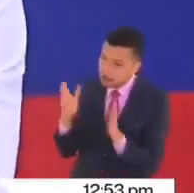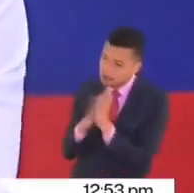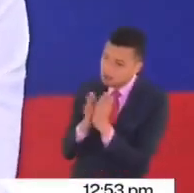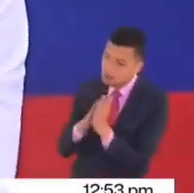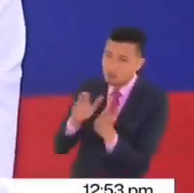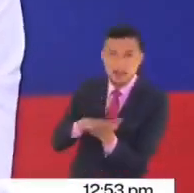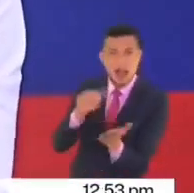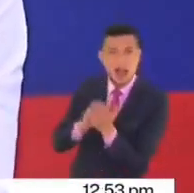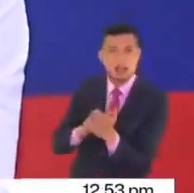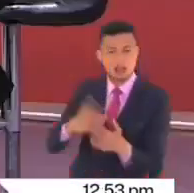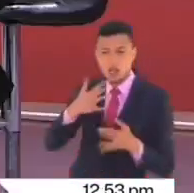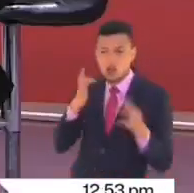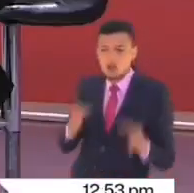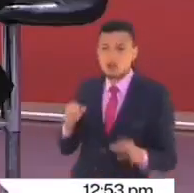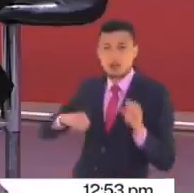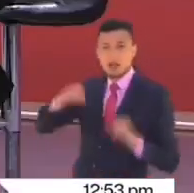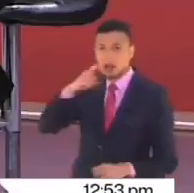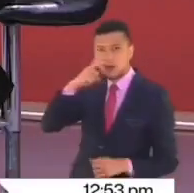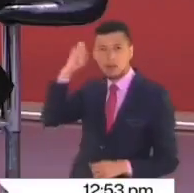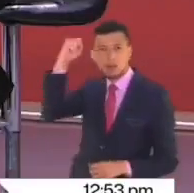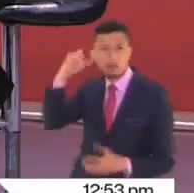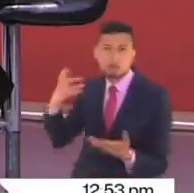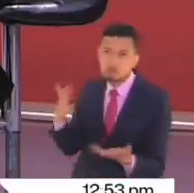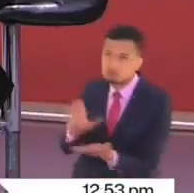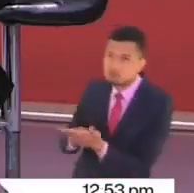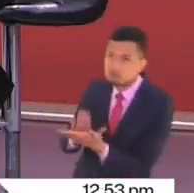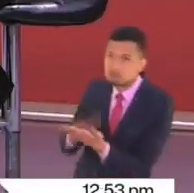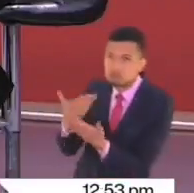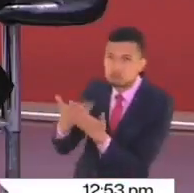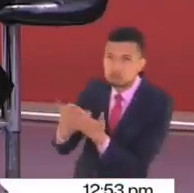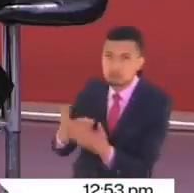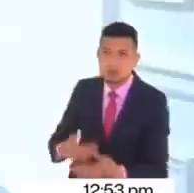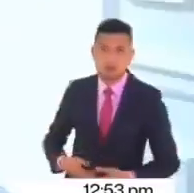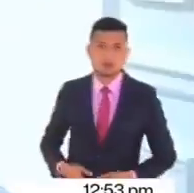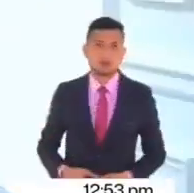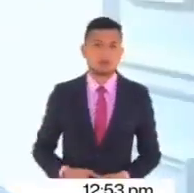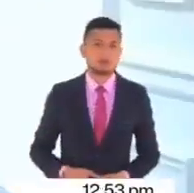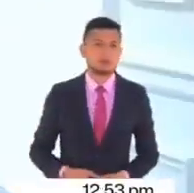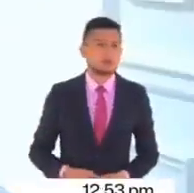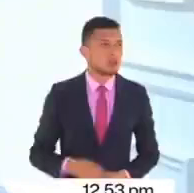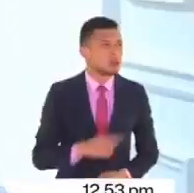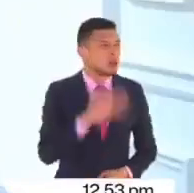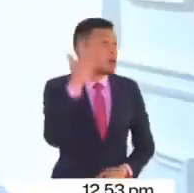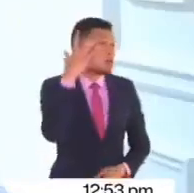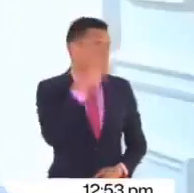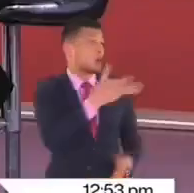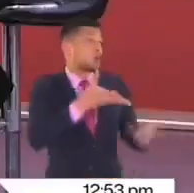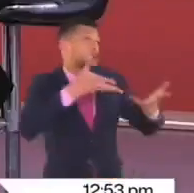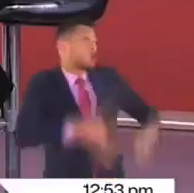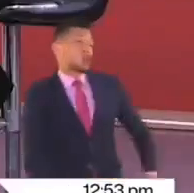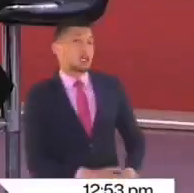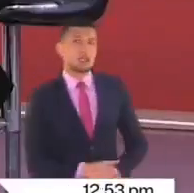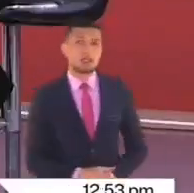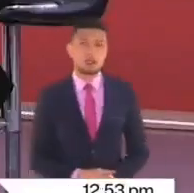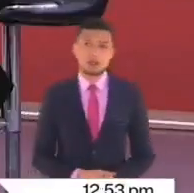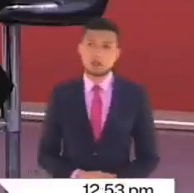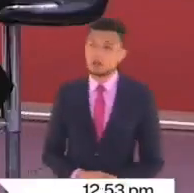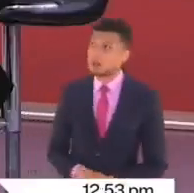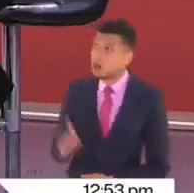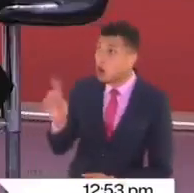supuesto triunfo de Nicolás Maduro? Porque no se les dieron la gana. ¿O porque no las tienen? Los